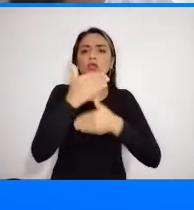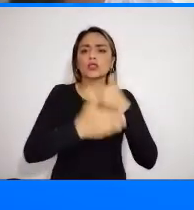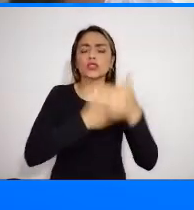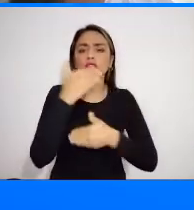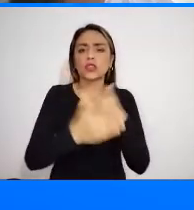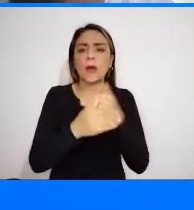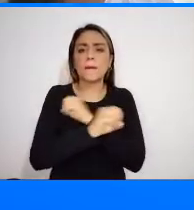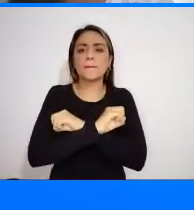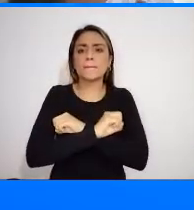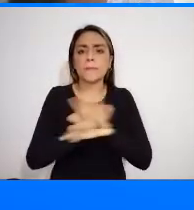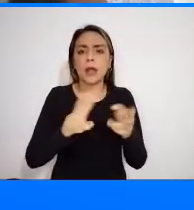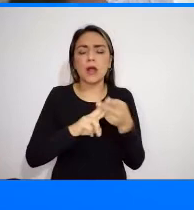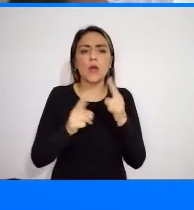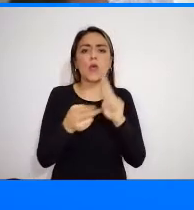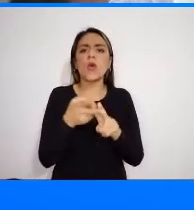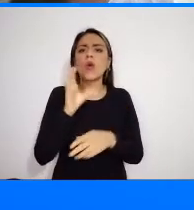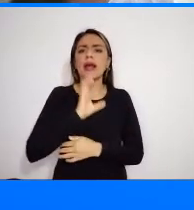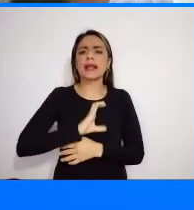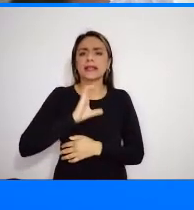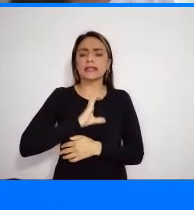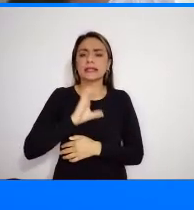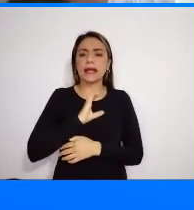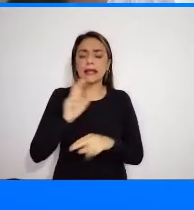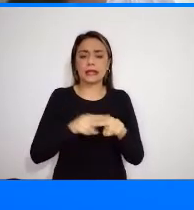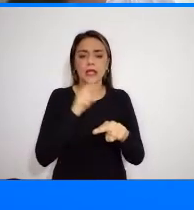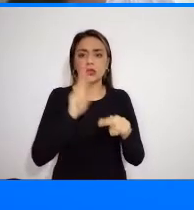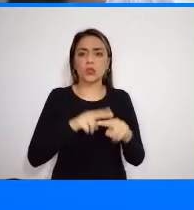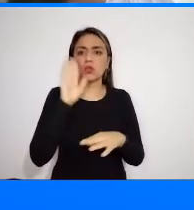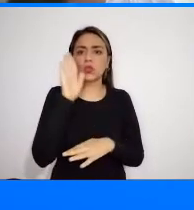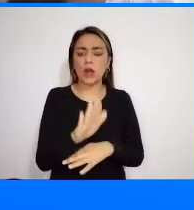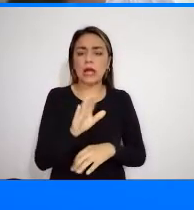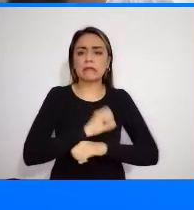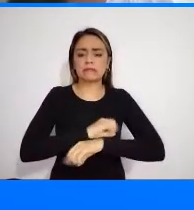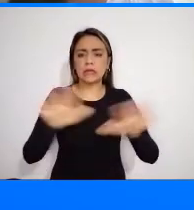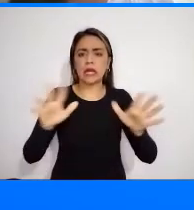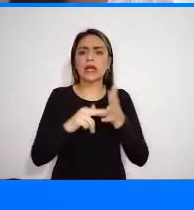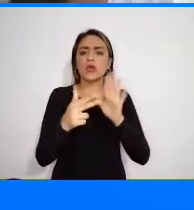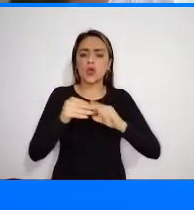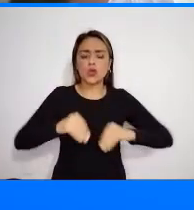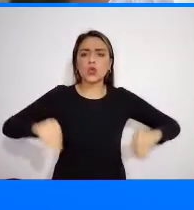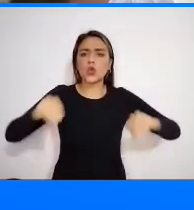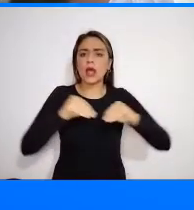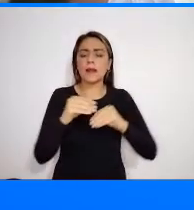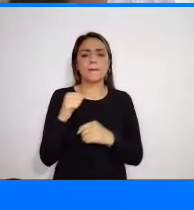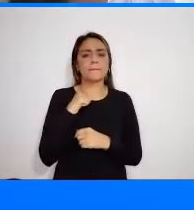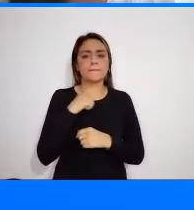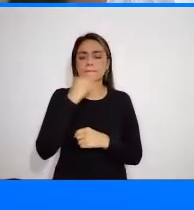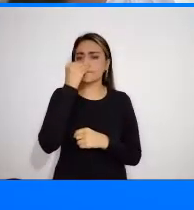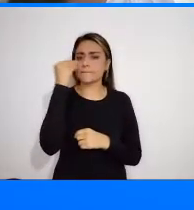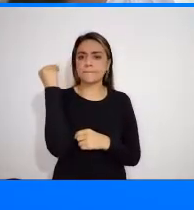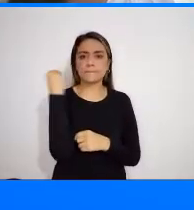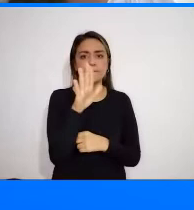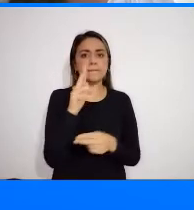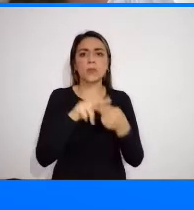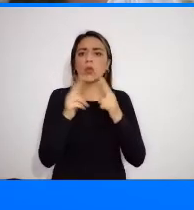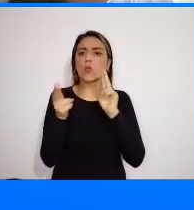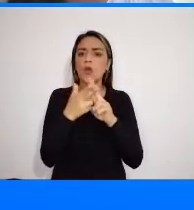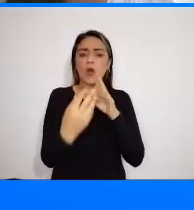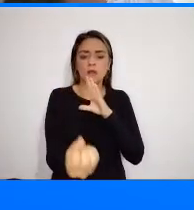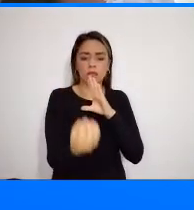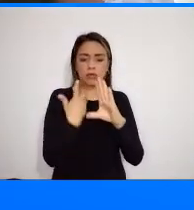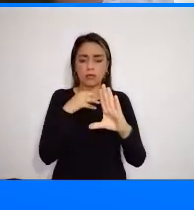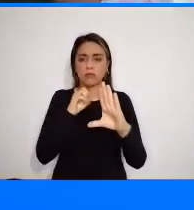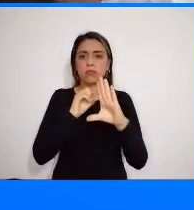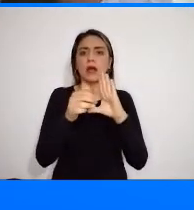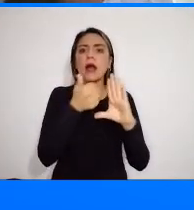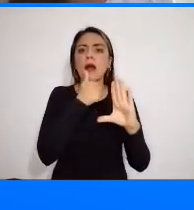va perdiendo sus características naturales y es un suelo que ya no va a permitir la entrada, la filtración